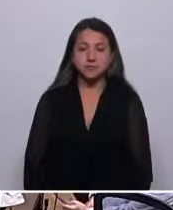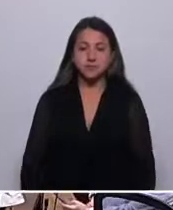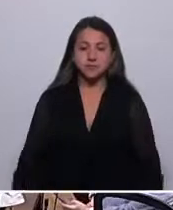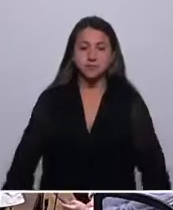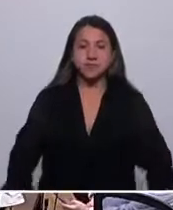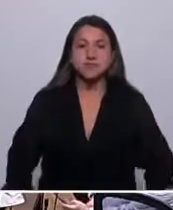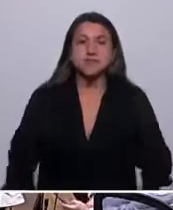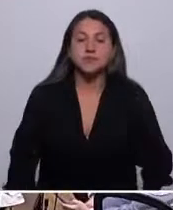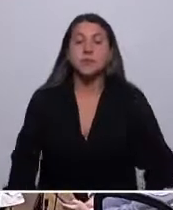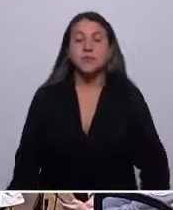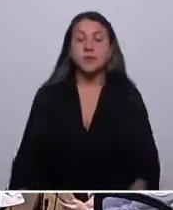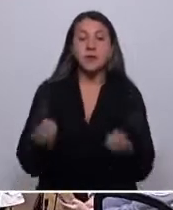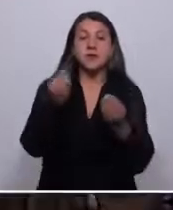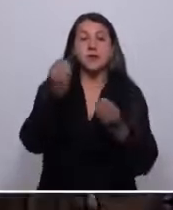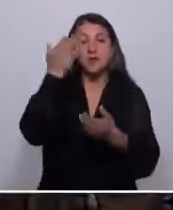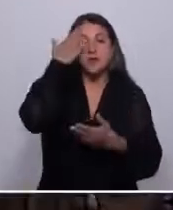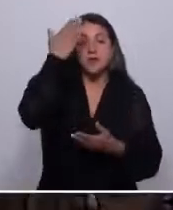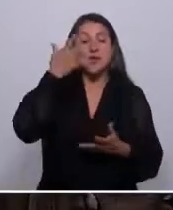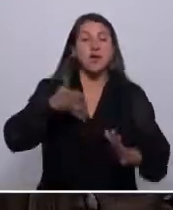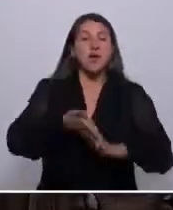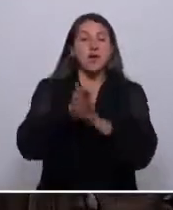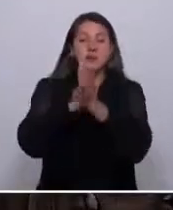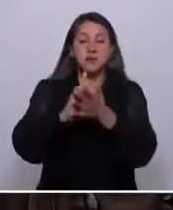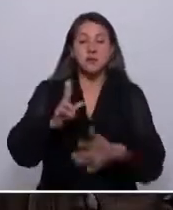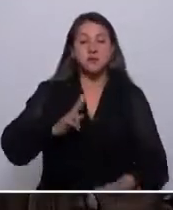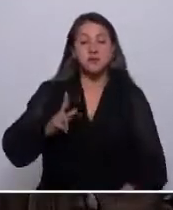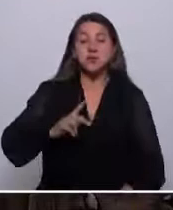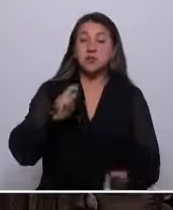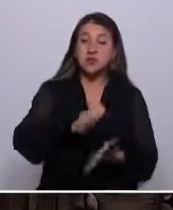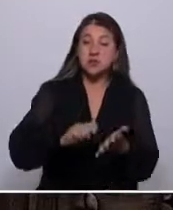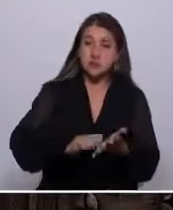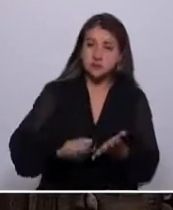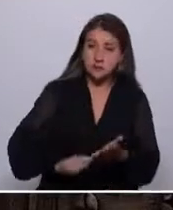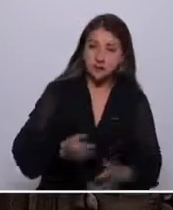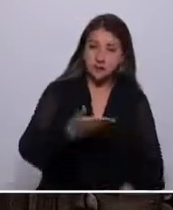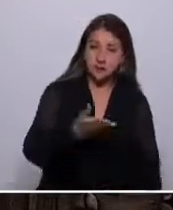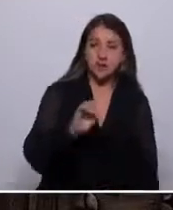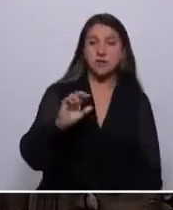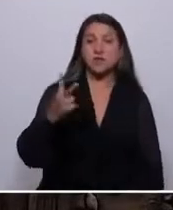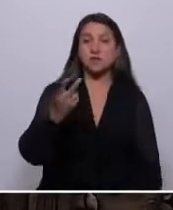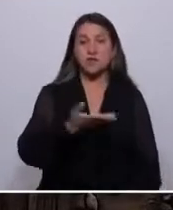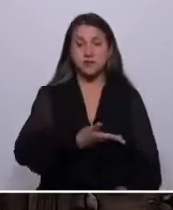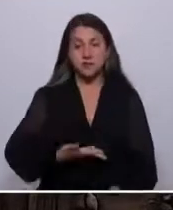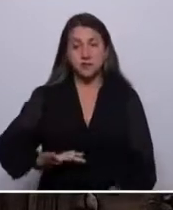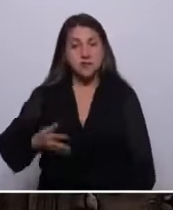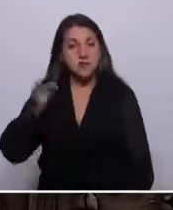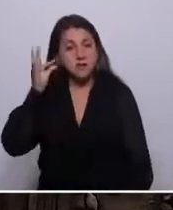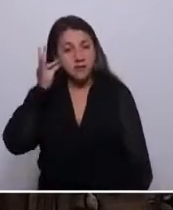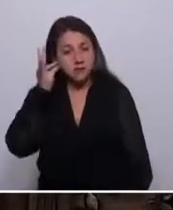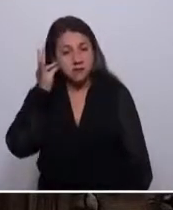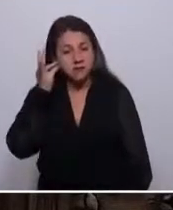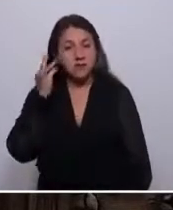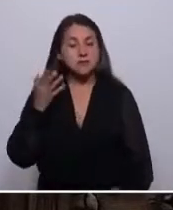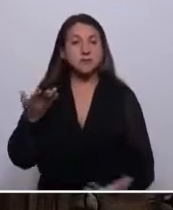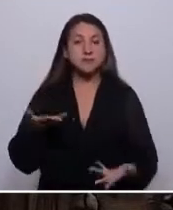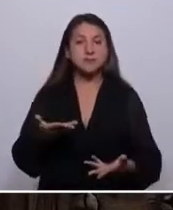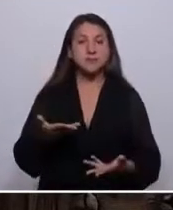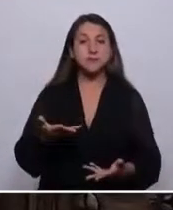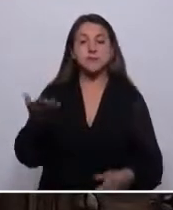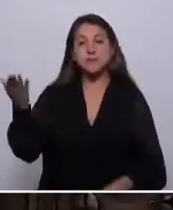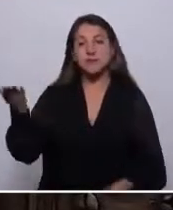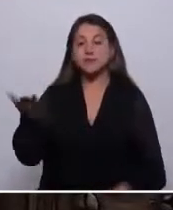Buenos días a todos, buenos días señor secretario, señora vicepresidenta y a través de la